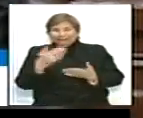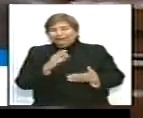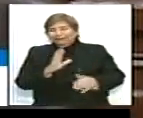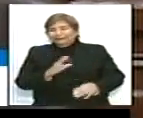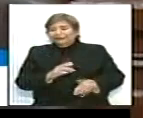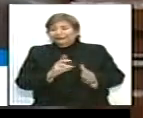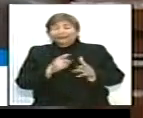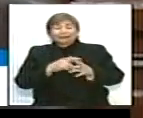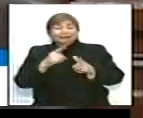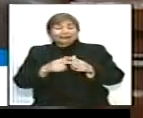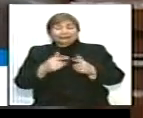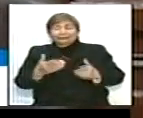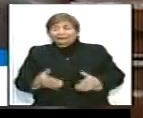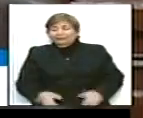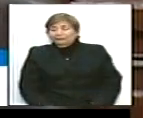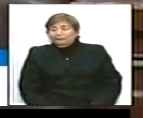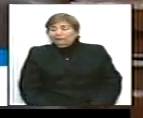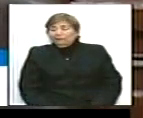Presidente, entonces,